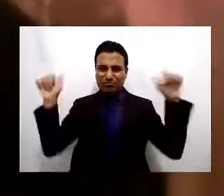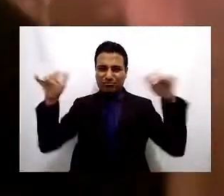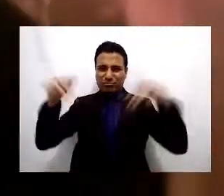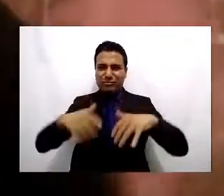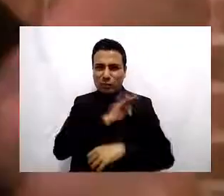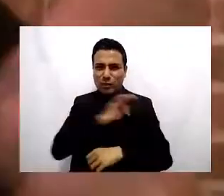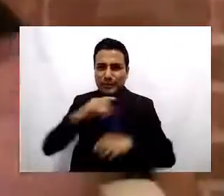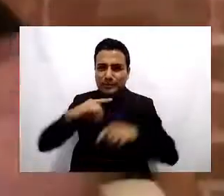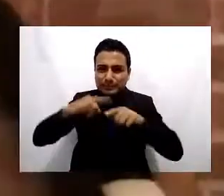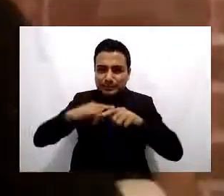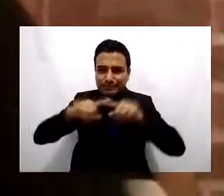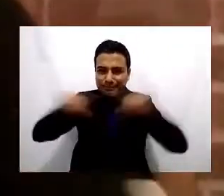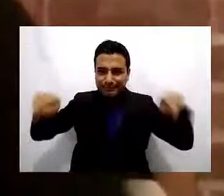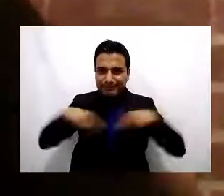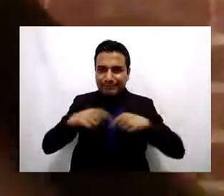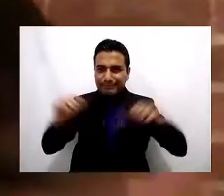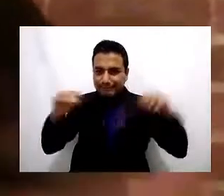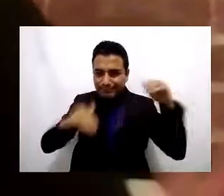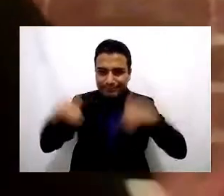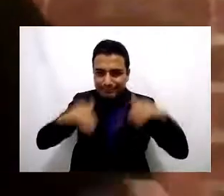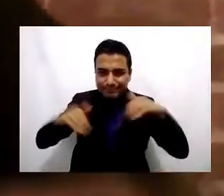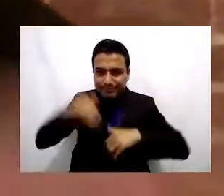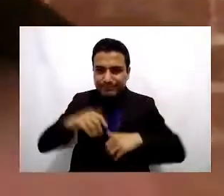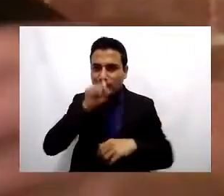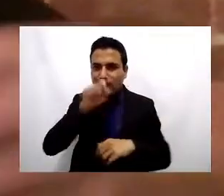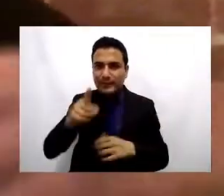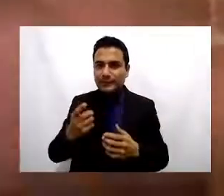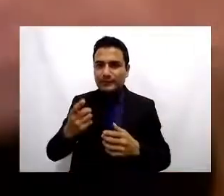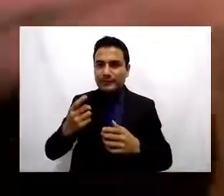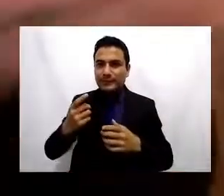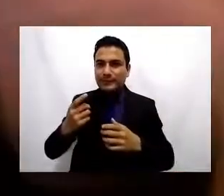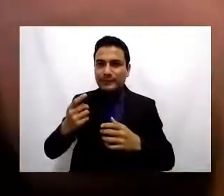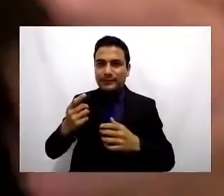los casos, y un asador donde hacer el asado. Nosotros, con